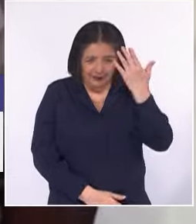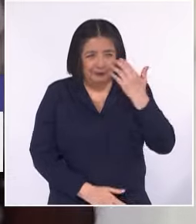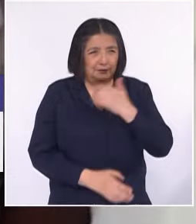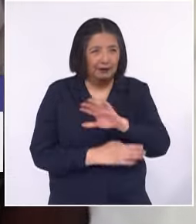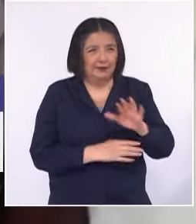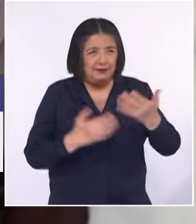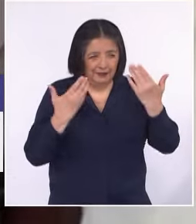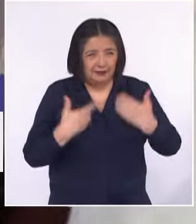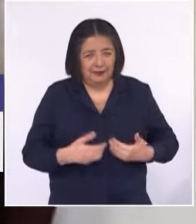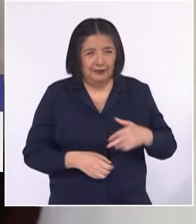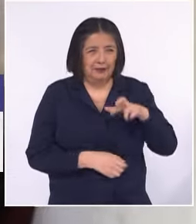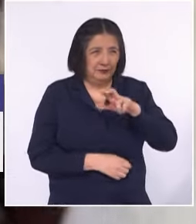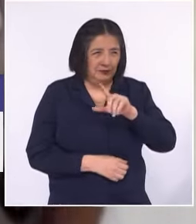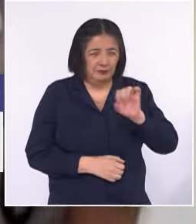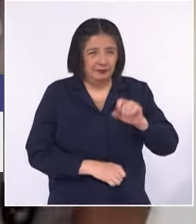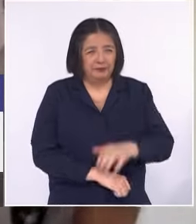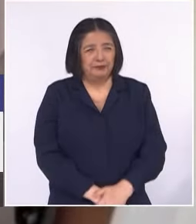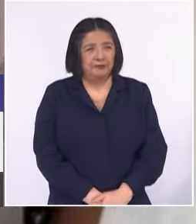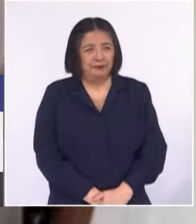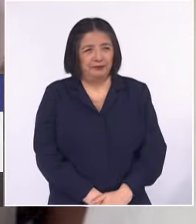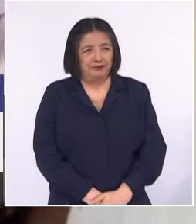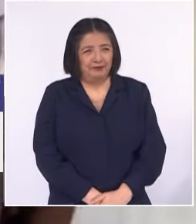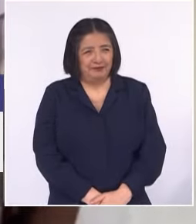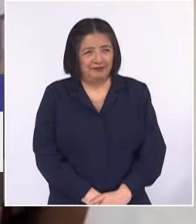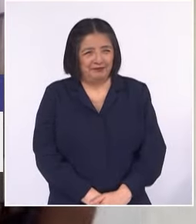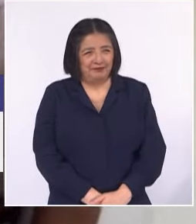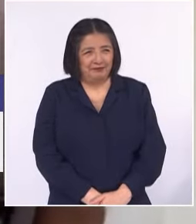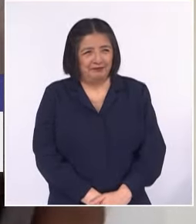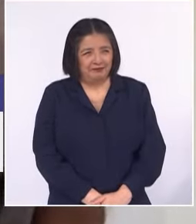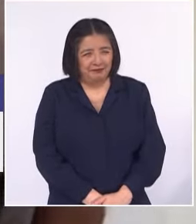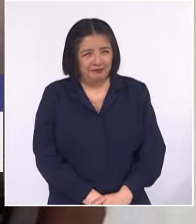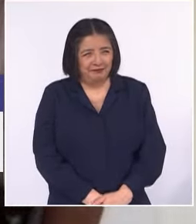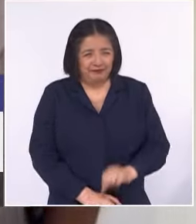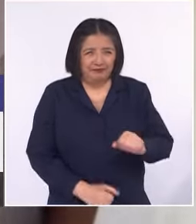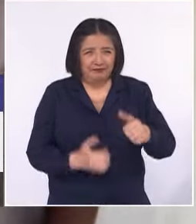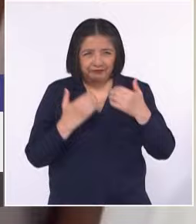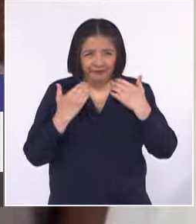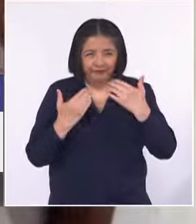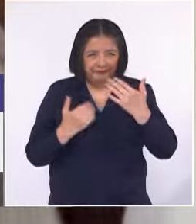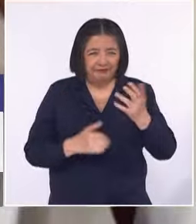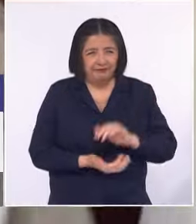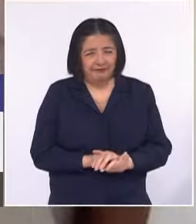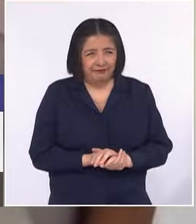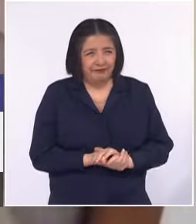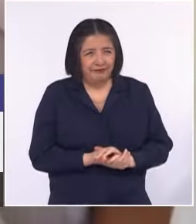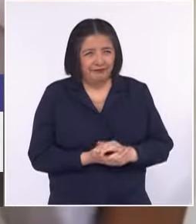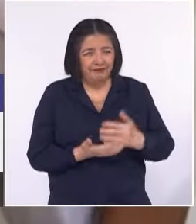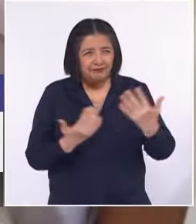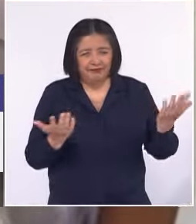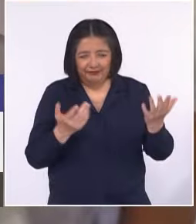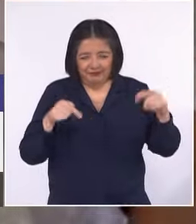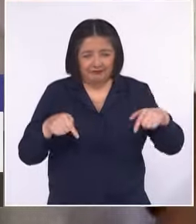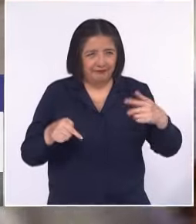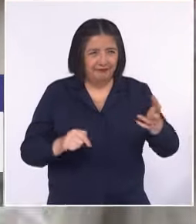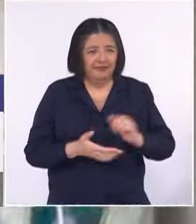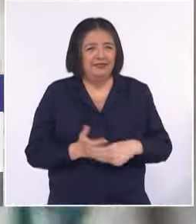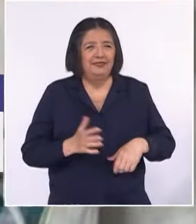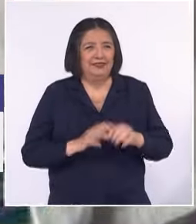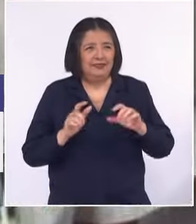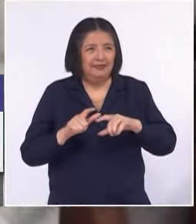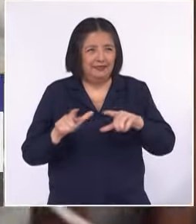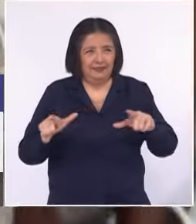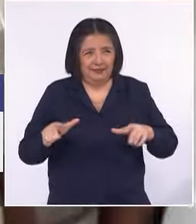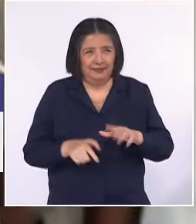Yo me llamo Pari Rumler Camaringo y agradezco a quienes están acompañando acá en Caballococha